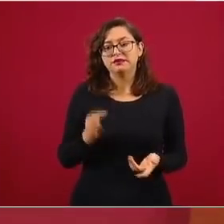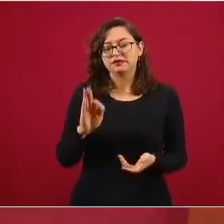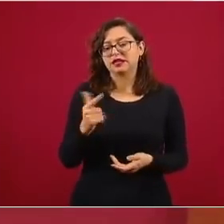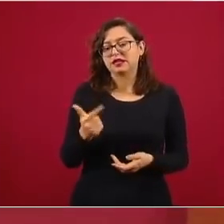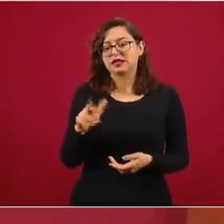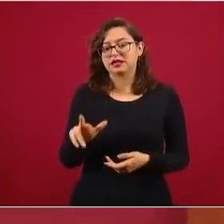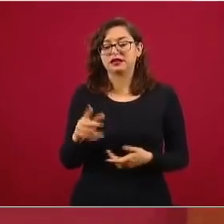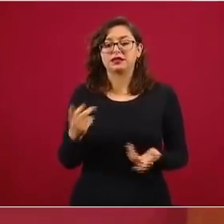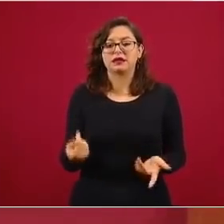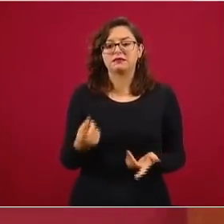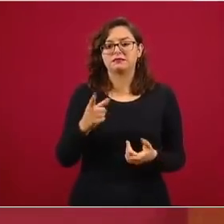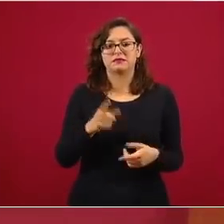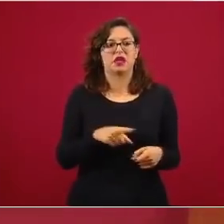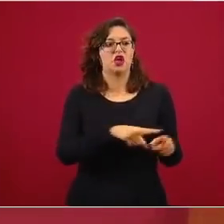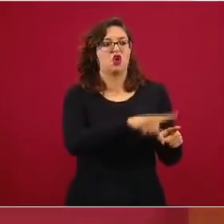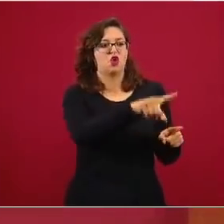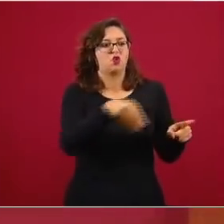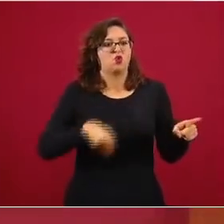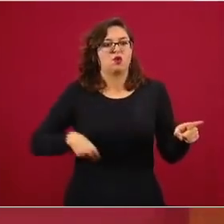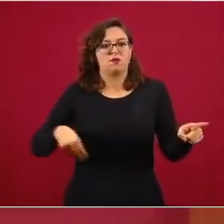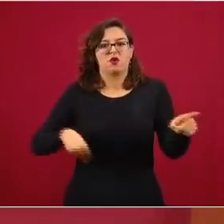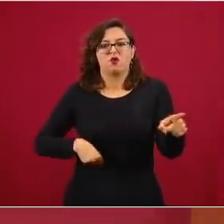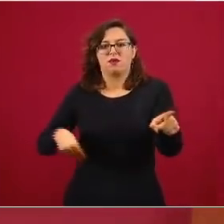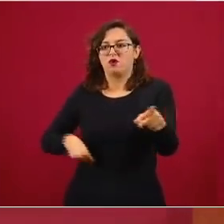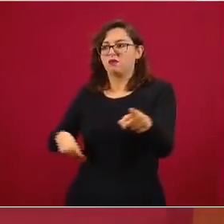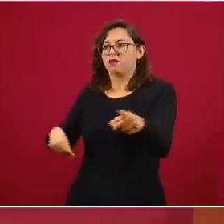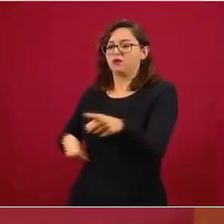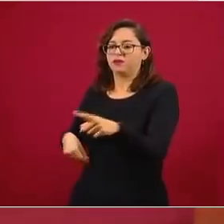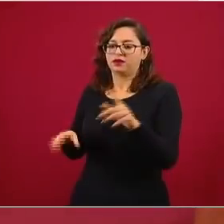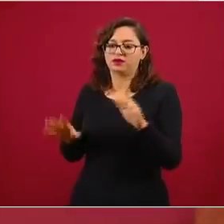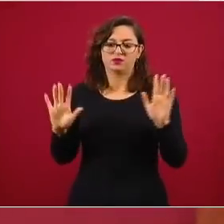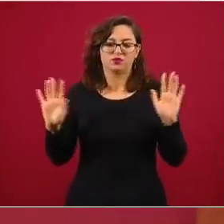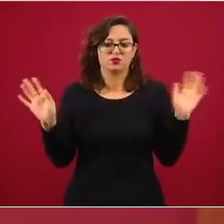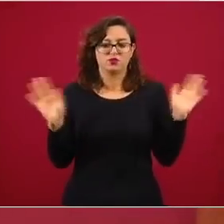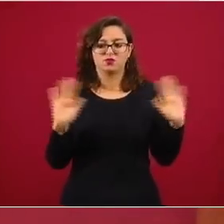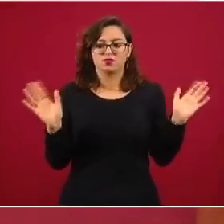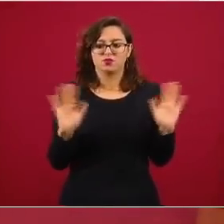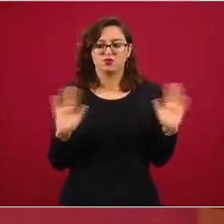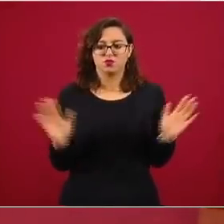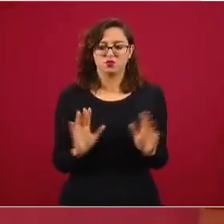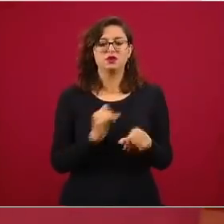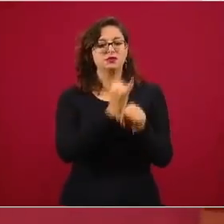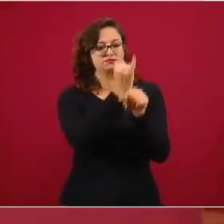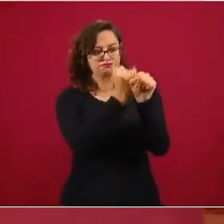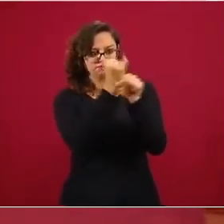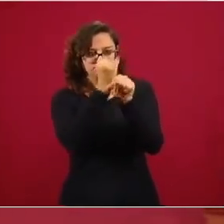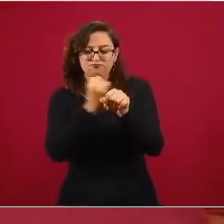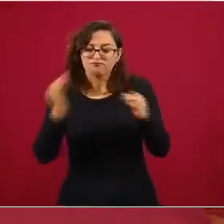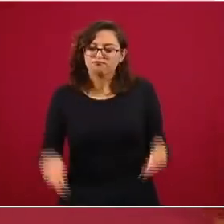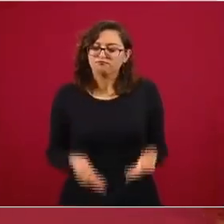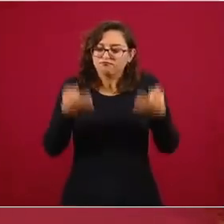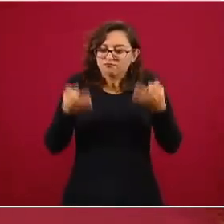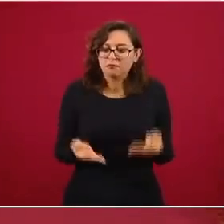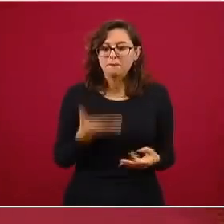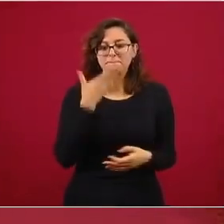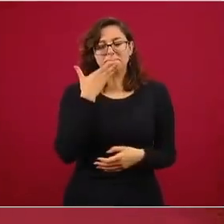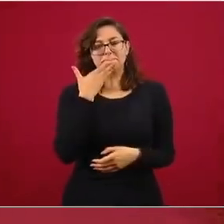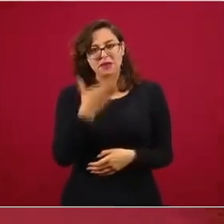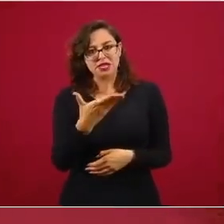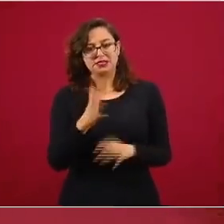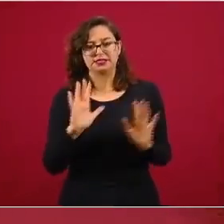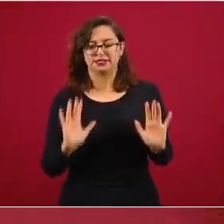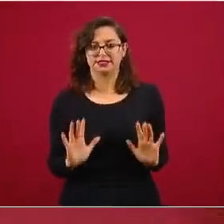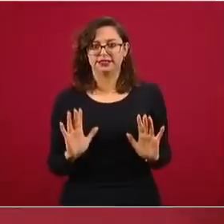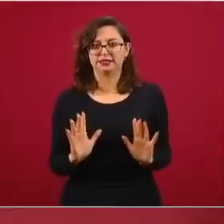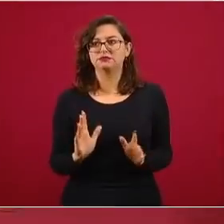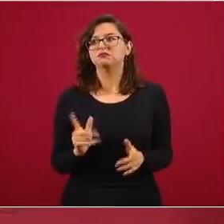culpar a diestra y siniestra, sino hacer una investigación seria. Le tengo mucha